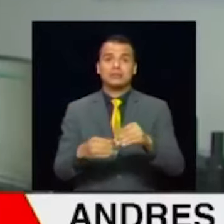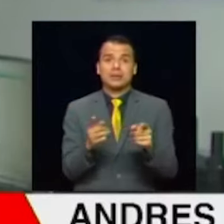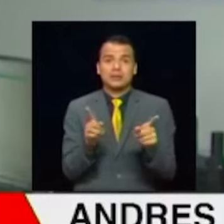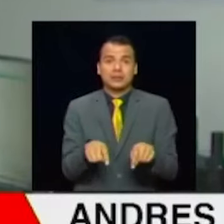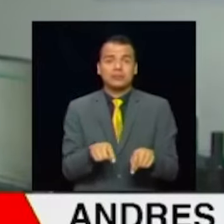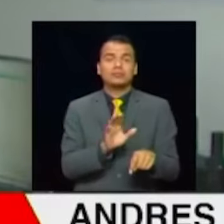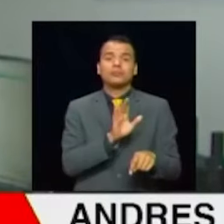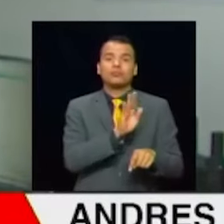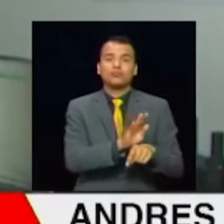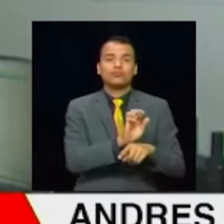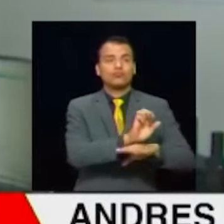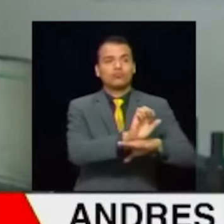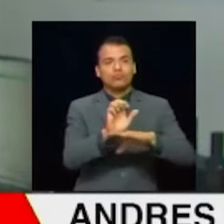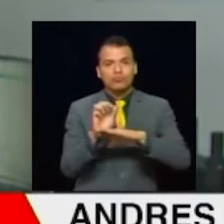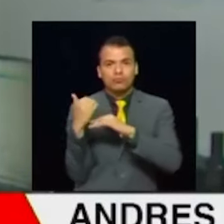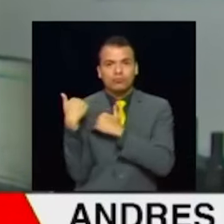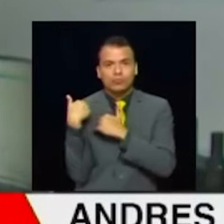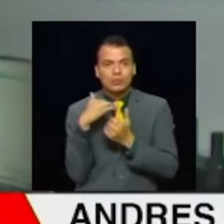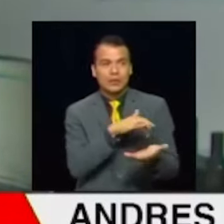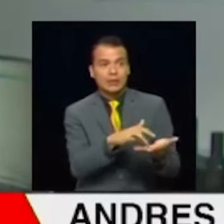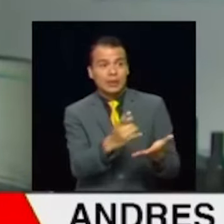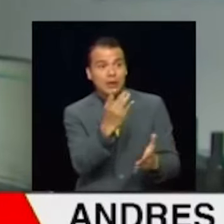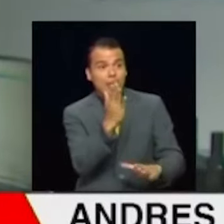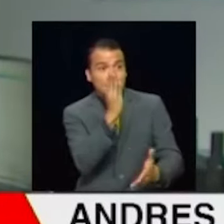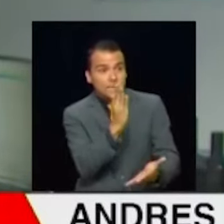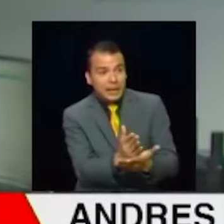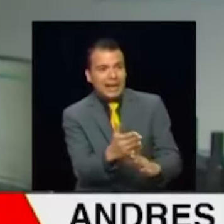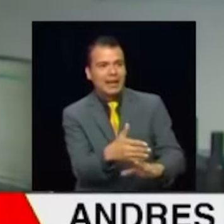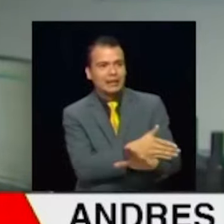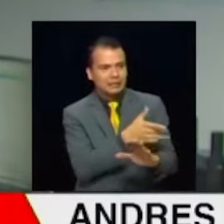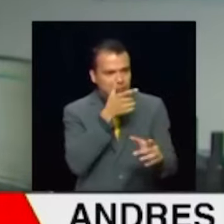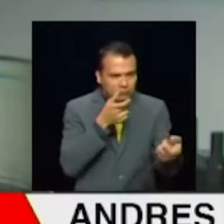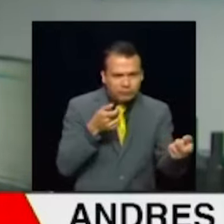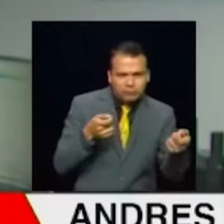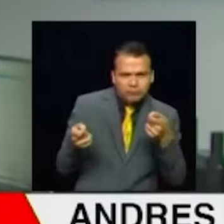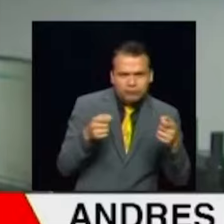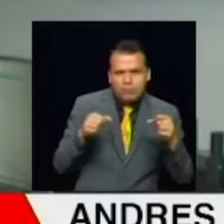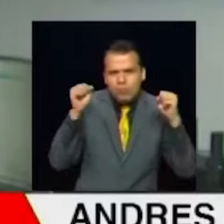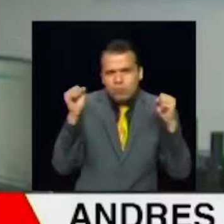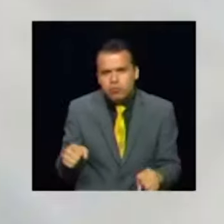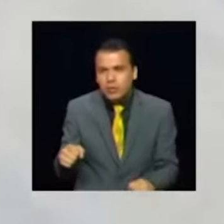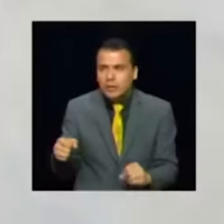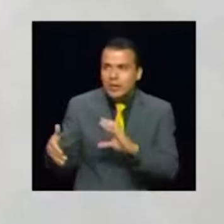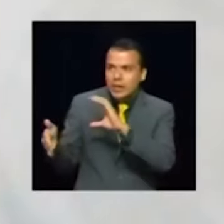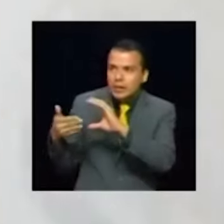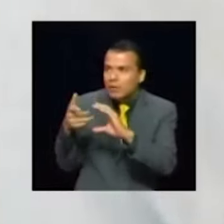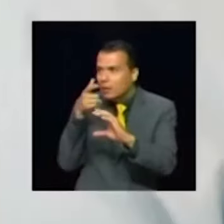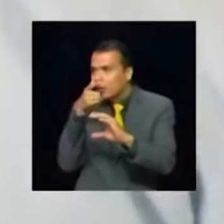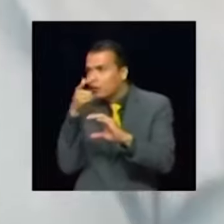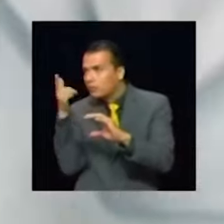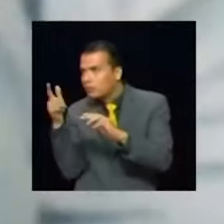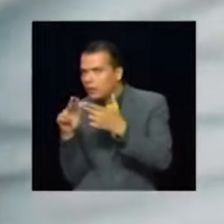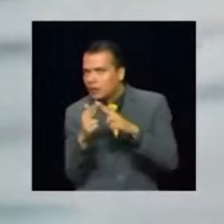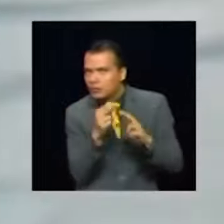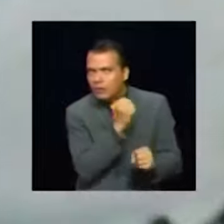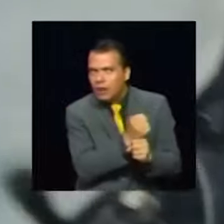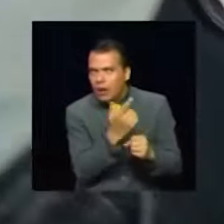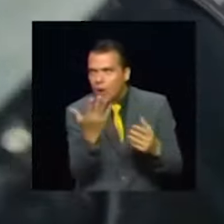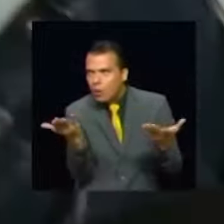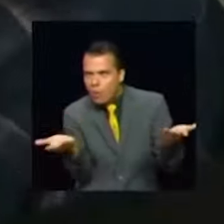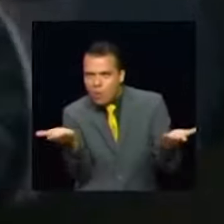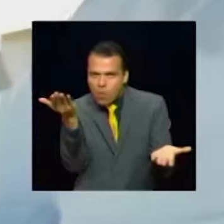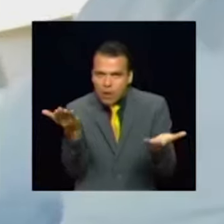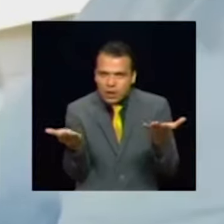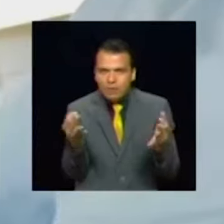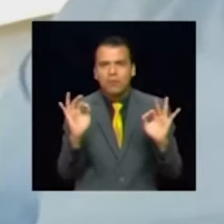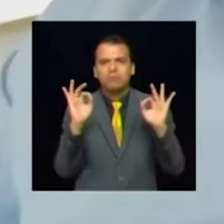entes de gestión de riesgos para la atención de eventos y monitoreo de las variables climatológicas. Es crucial que los ciudadanos estén alerta y tomen